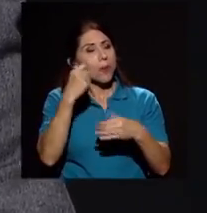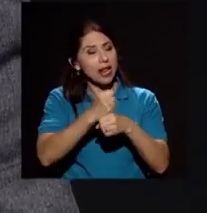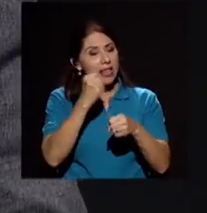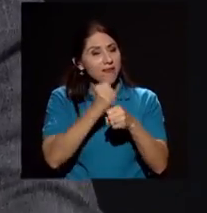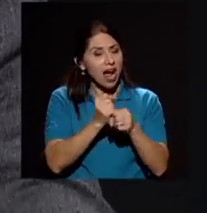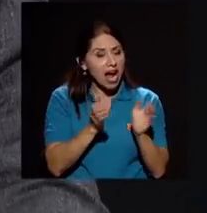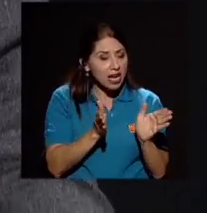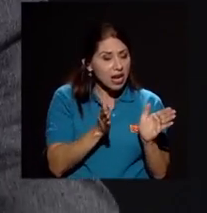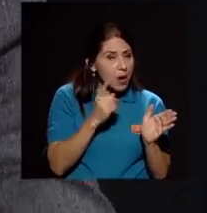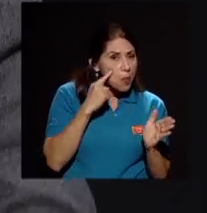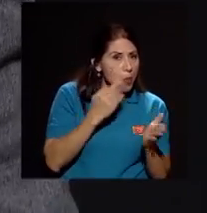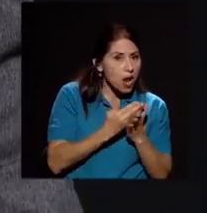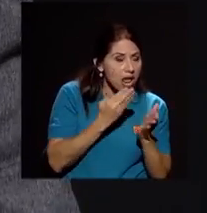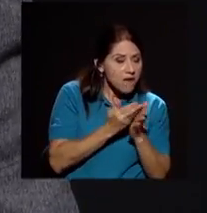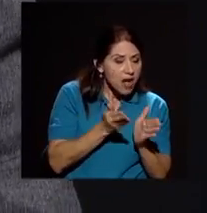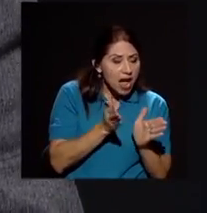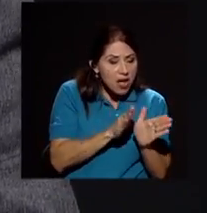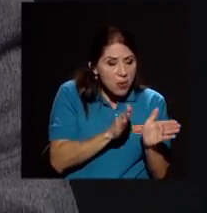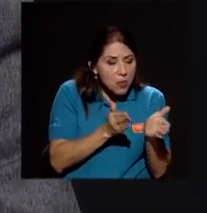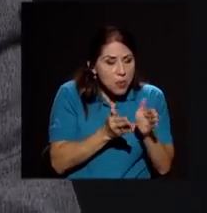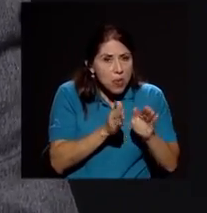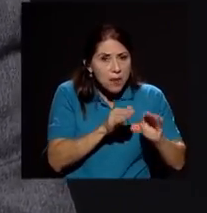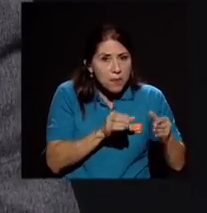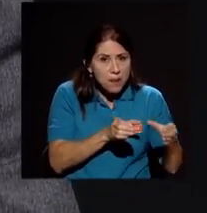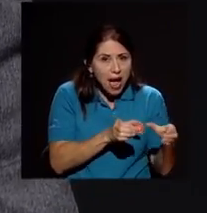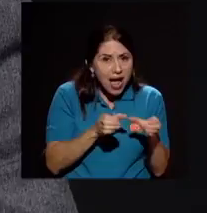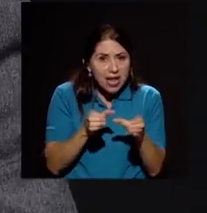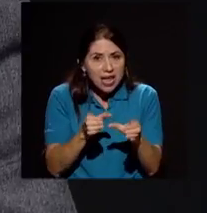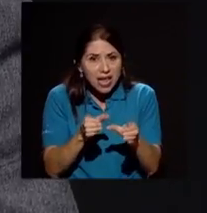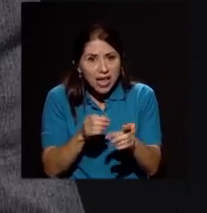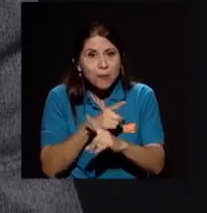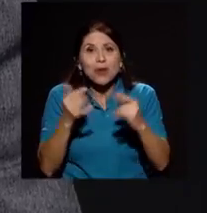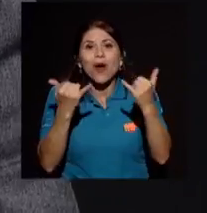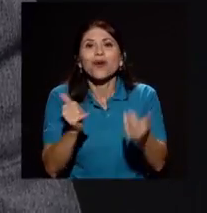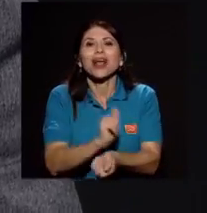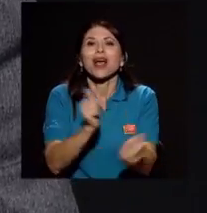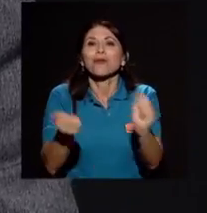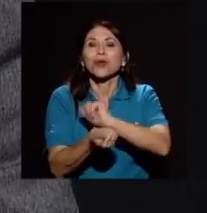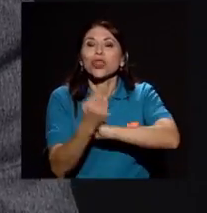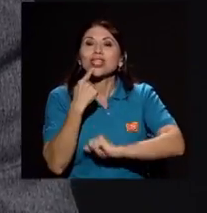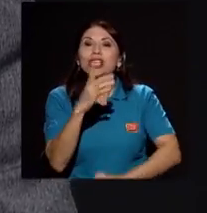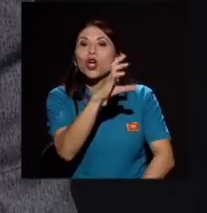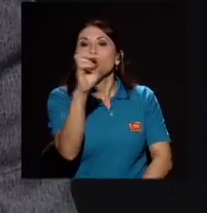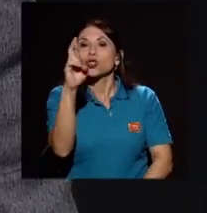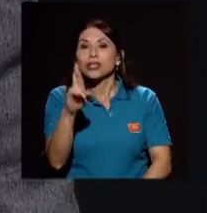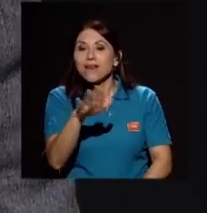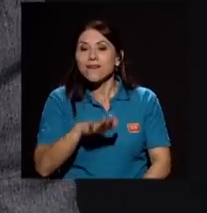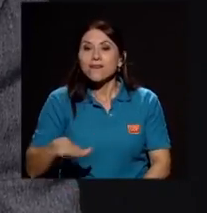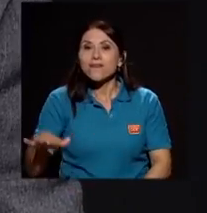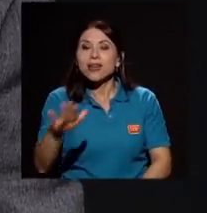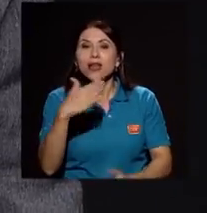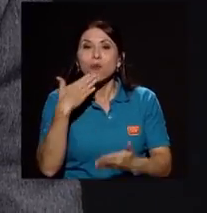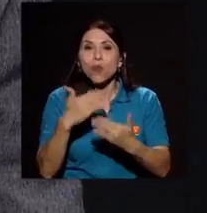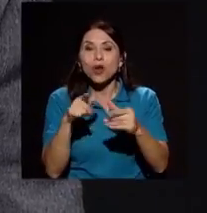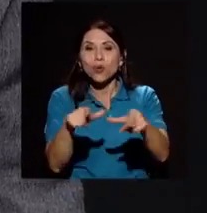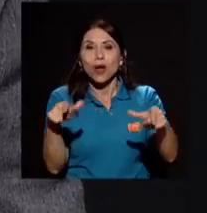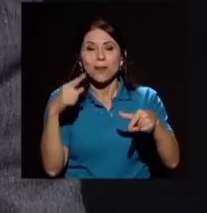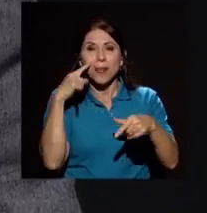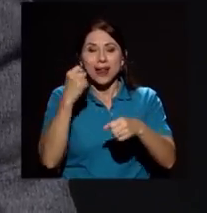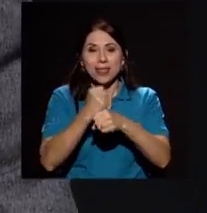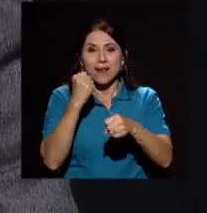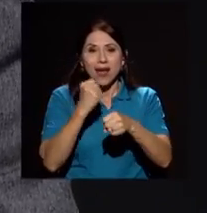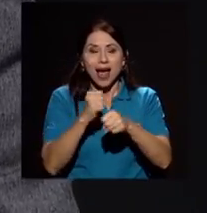microprocesadores y este tipo de cosas hoy día le está diciendo al mundo costa rica es una buena localización para trabajar en actividades